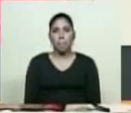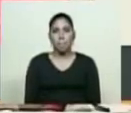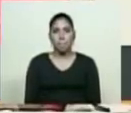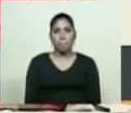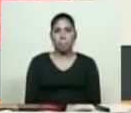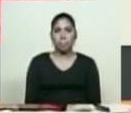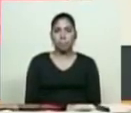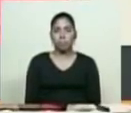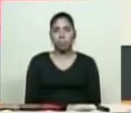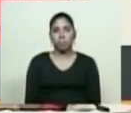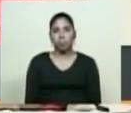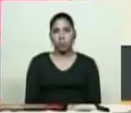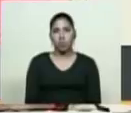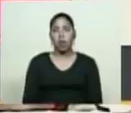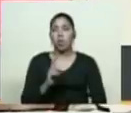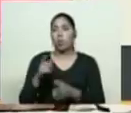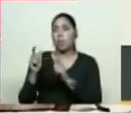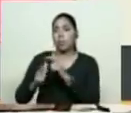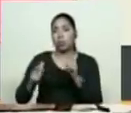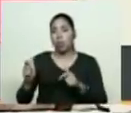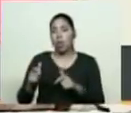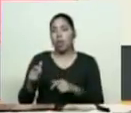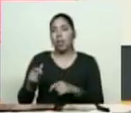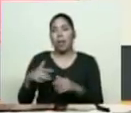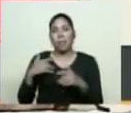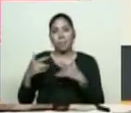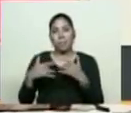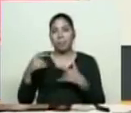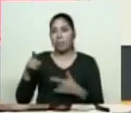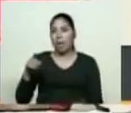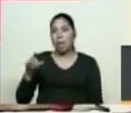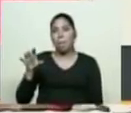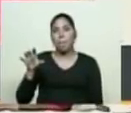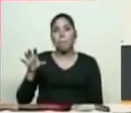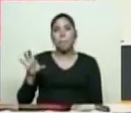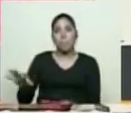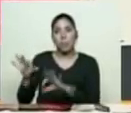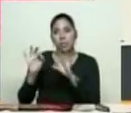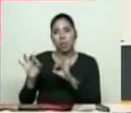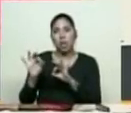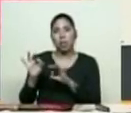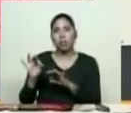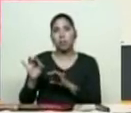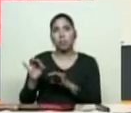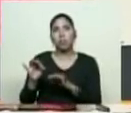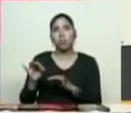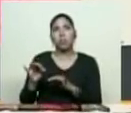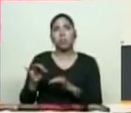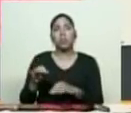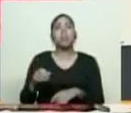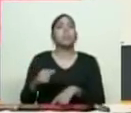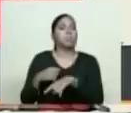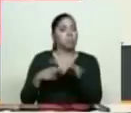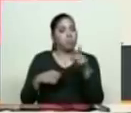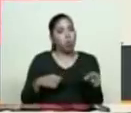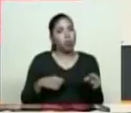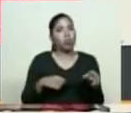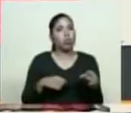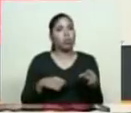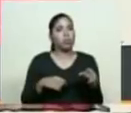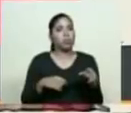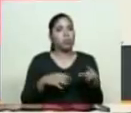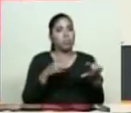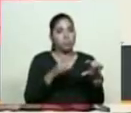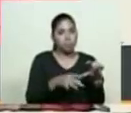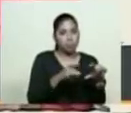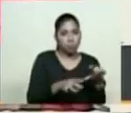en el operativo de defensa de la patria, y estarán unos inscribiéndose, y otros estarán en asambleas